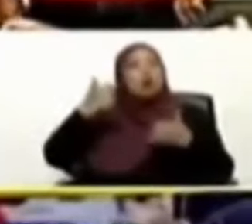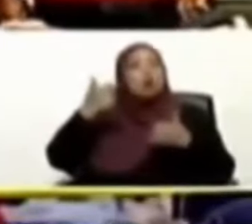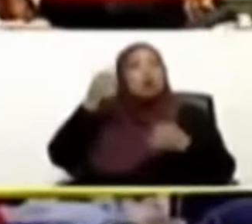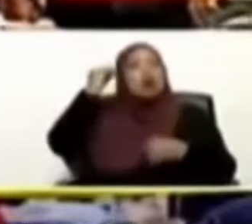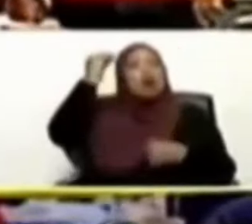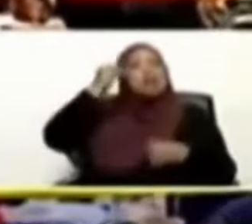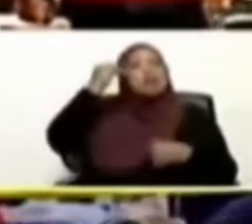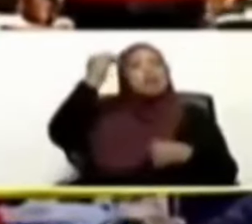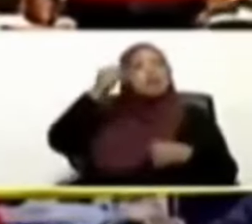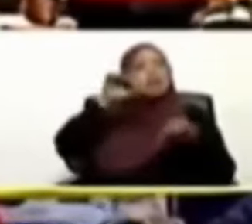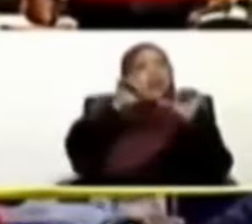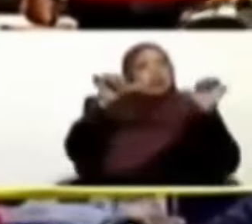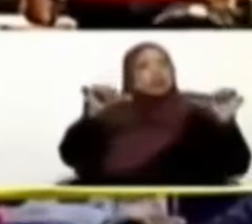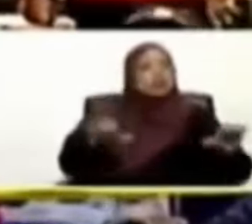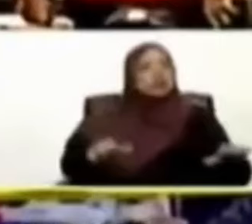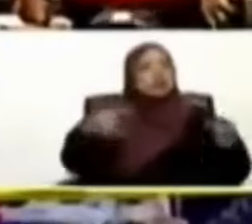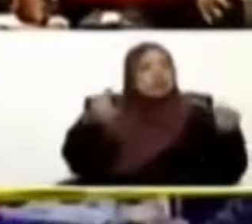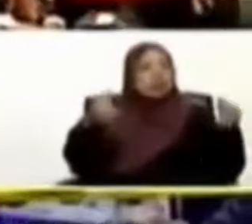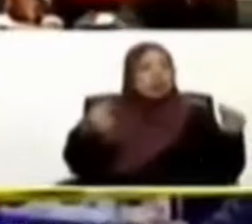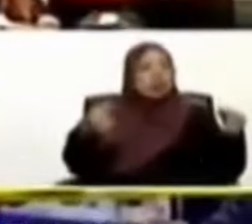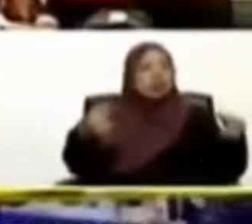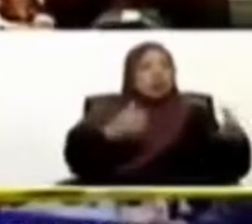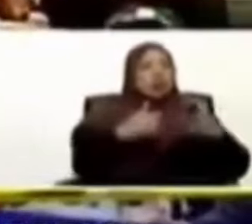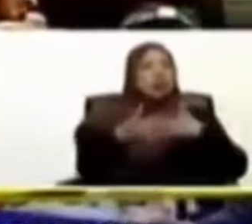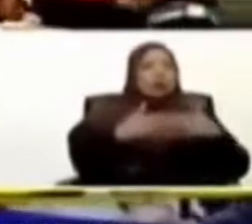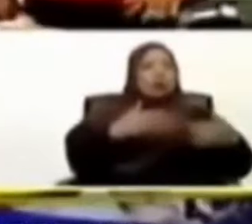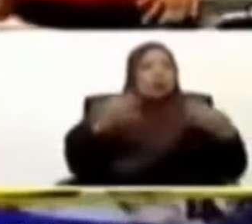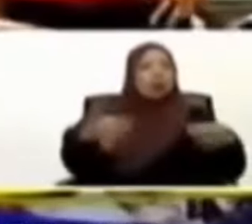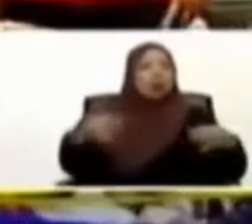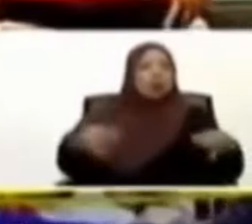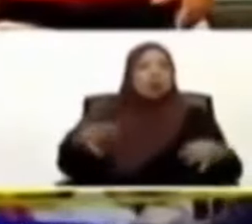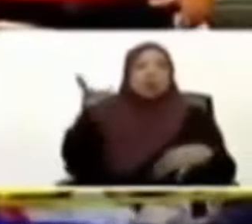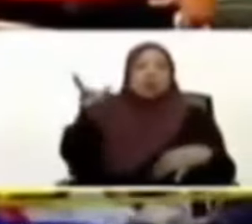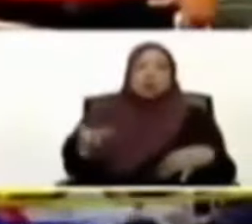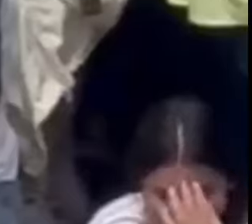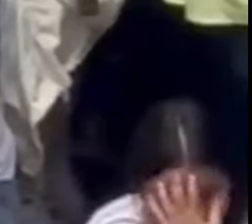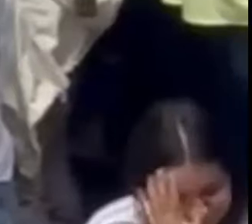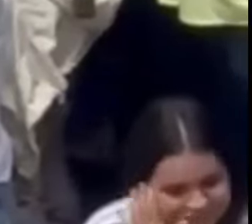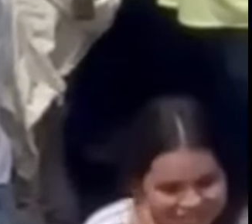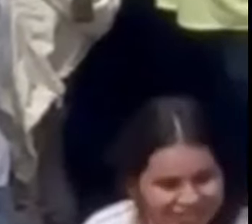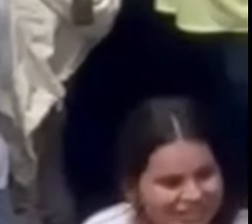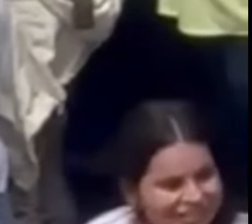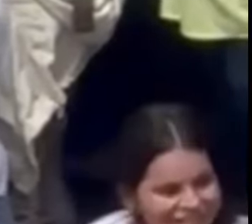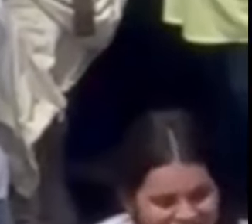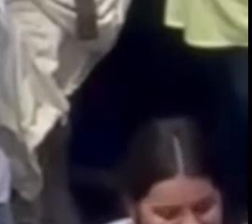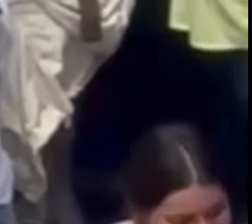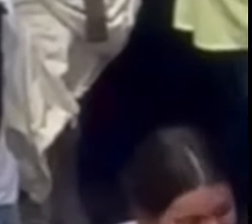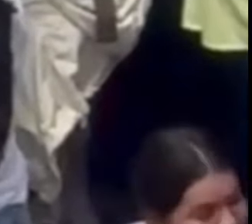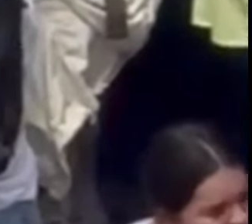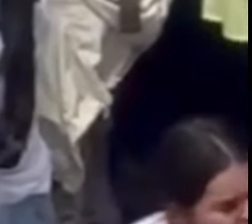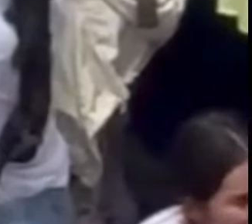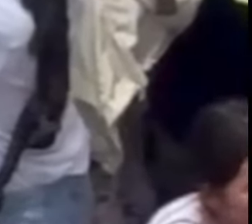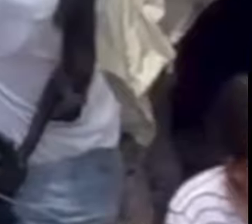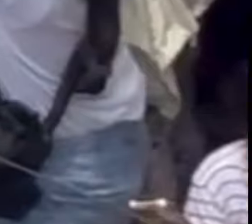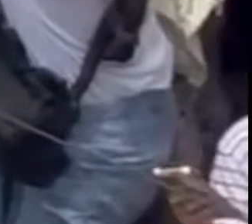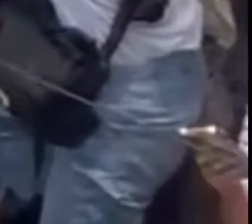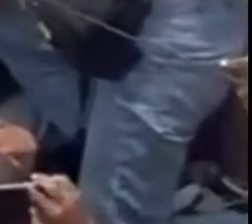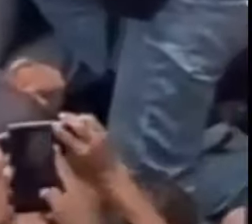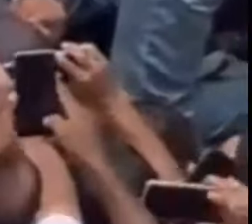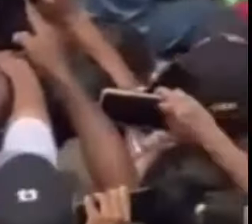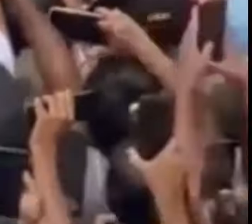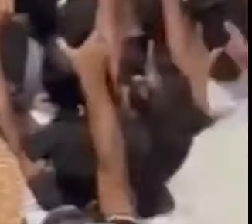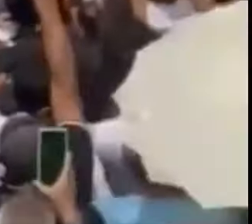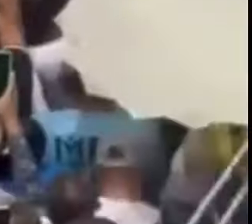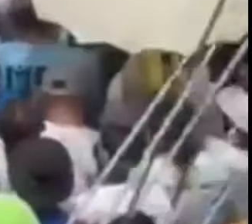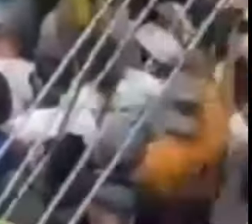de Brasil y de Colombia, que mantienen relaciones amistosas con Nicolás Maduro, le han pedido públicamente que esta votación sea justa. Entre